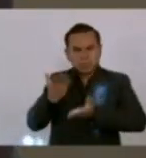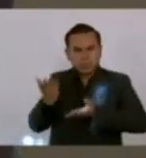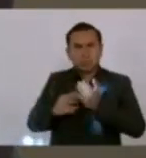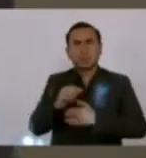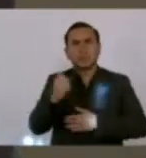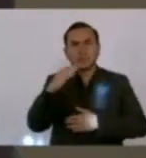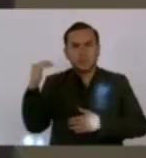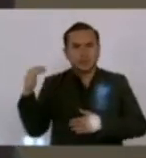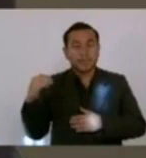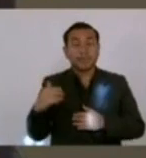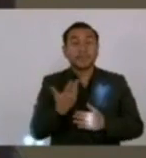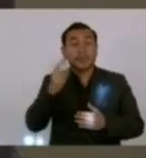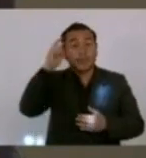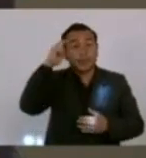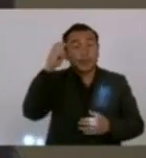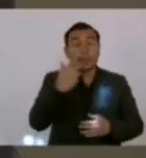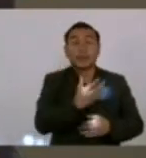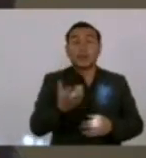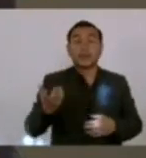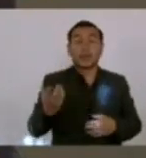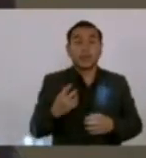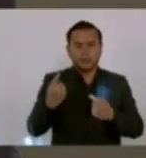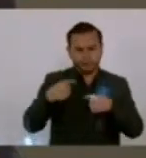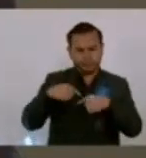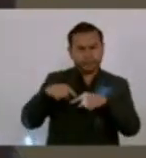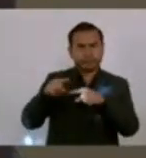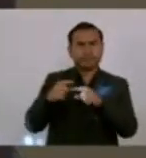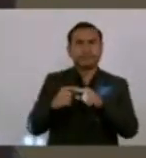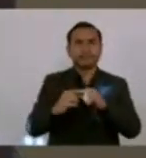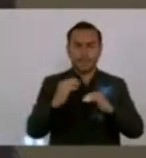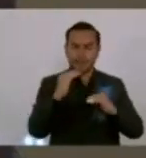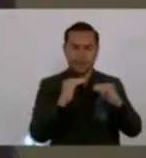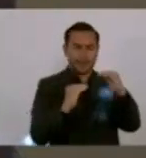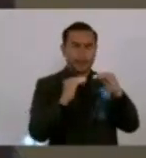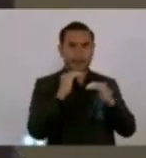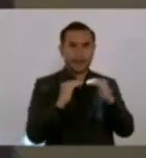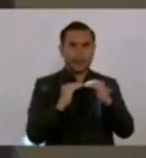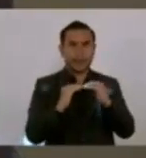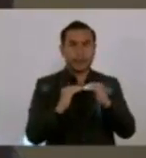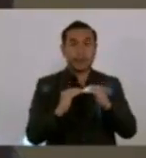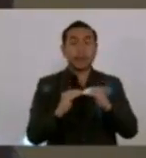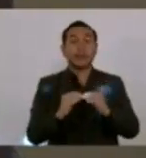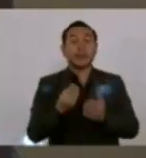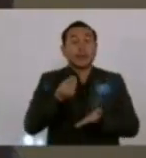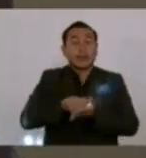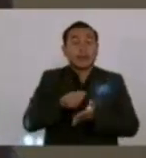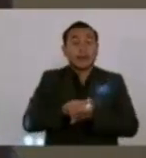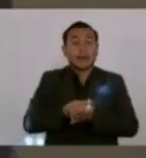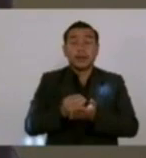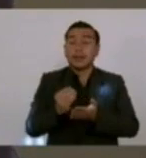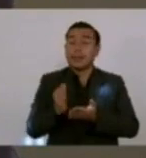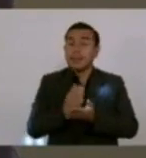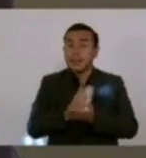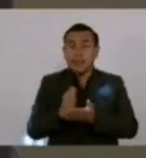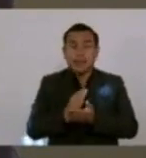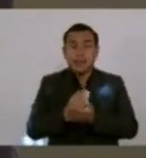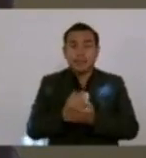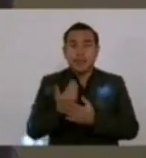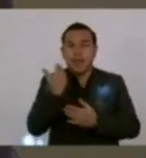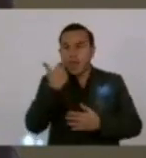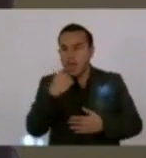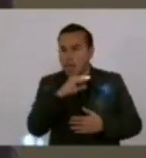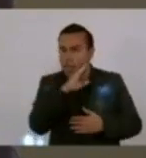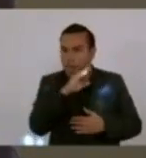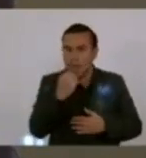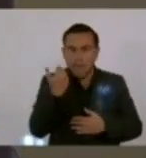exportaciones. Esto para tratar de mantener un equilibrio económico y que la crisis económica no venga a cobrar más vidas que la crisis